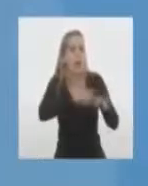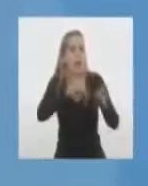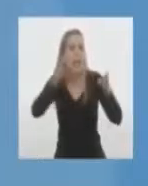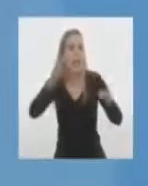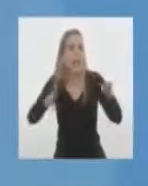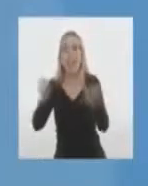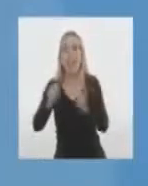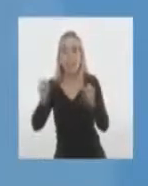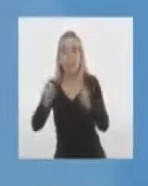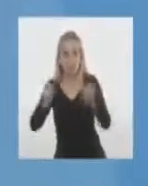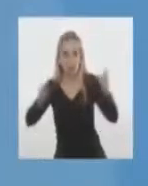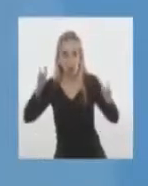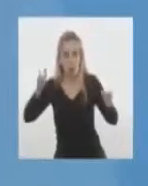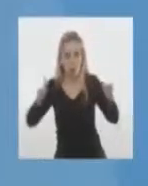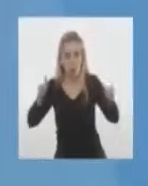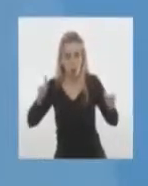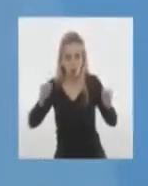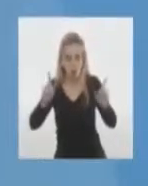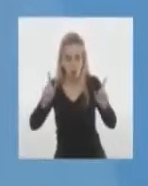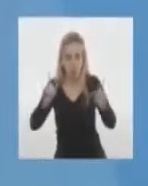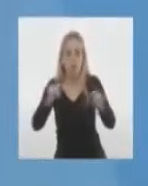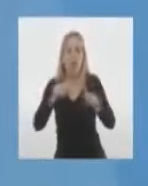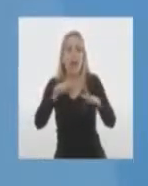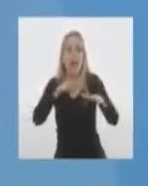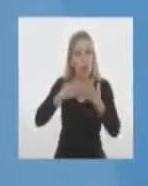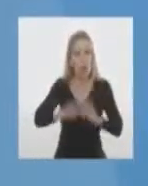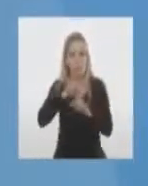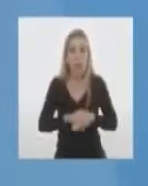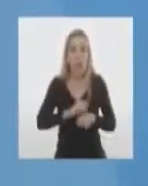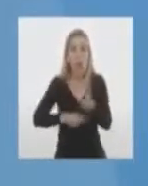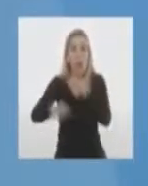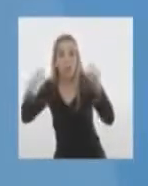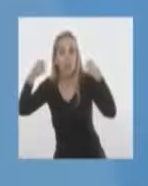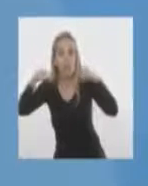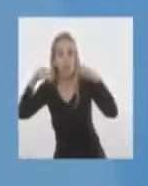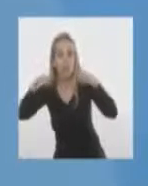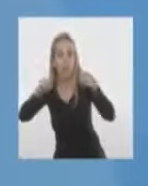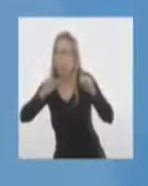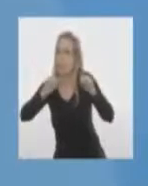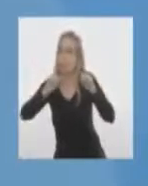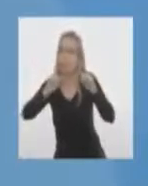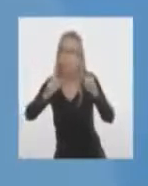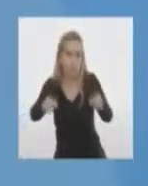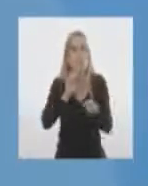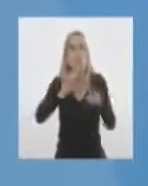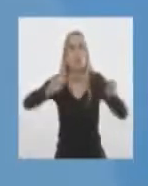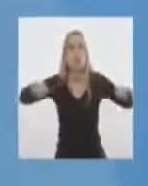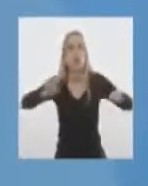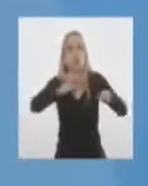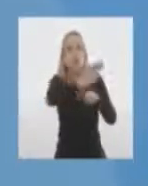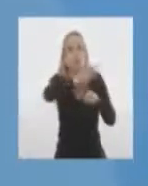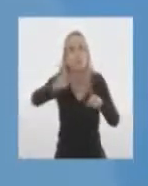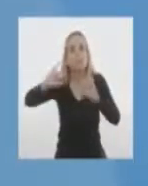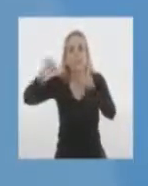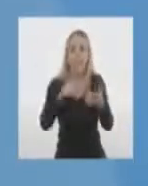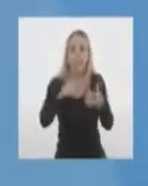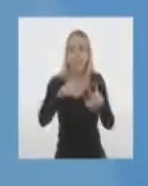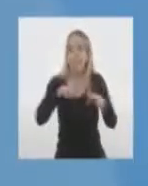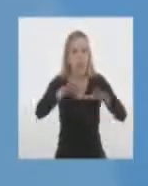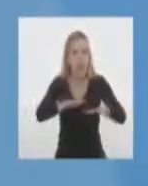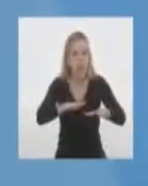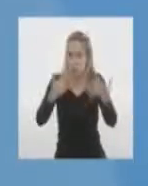próximas semanas quedarán suspendidas las actividades sexuales en forma presencial. Solo se